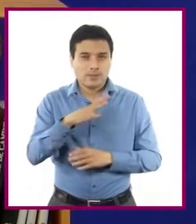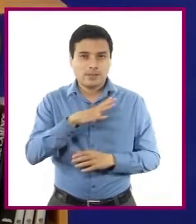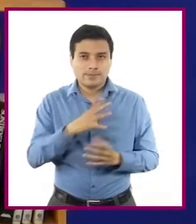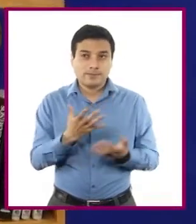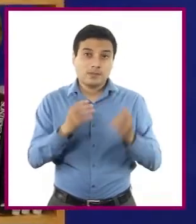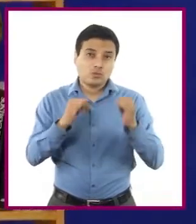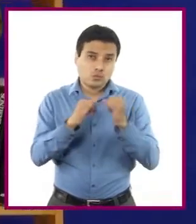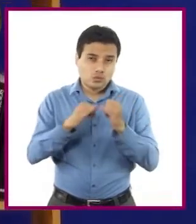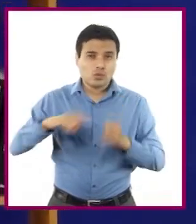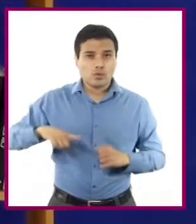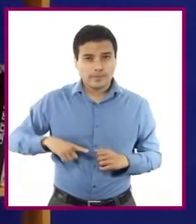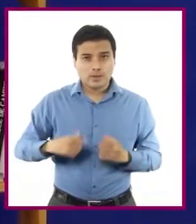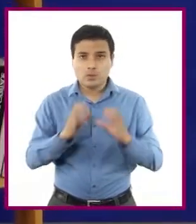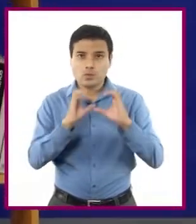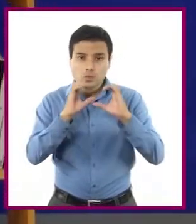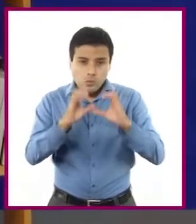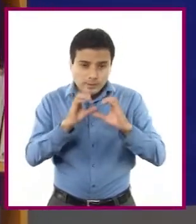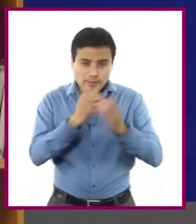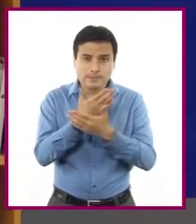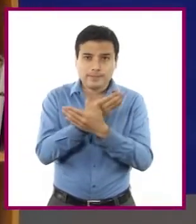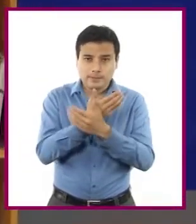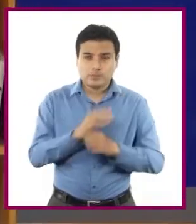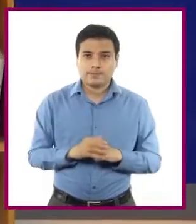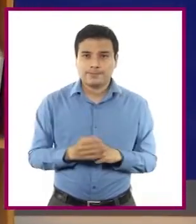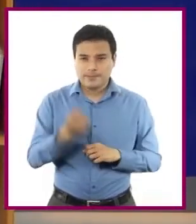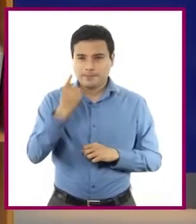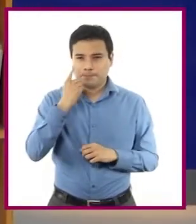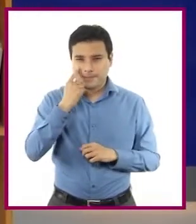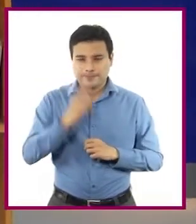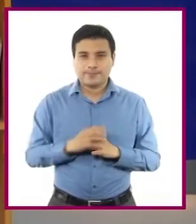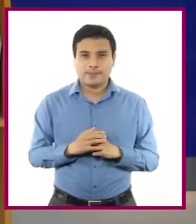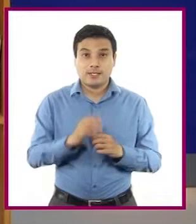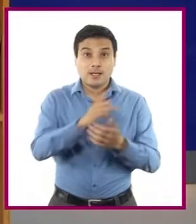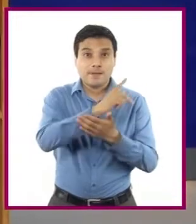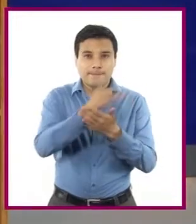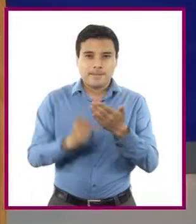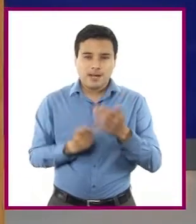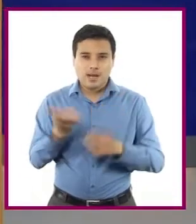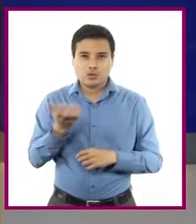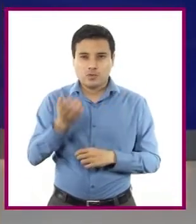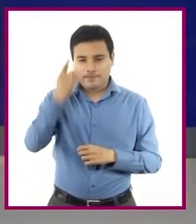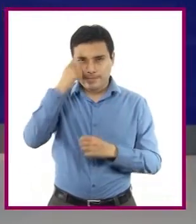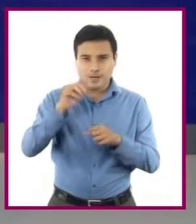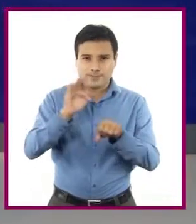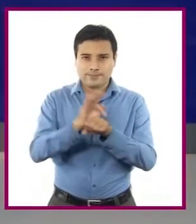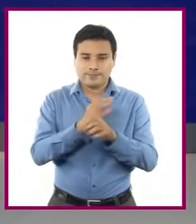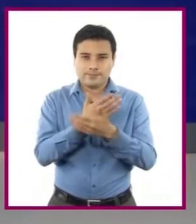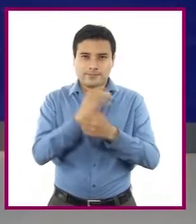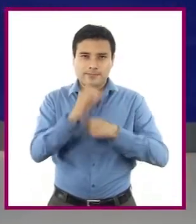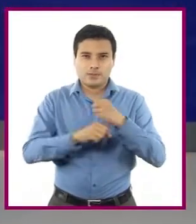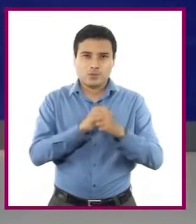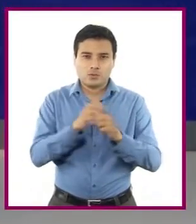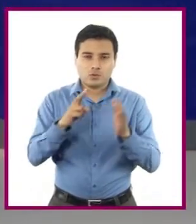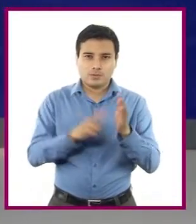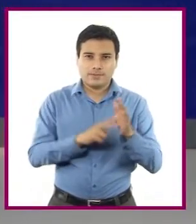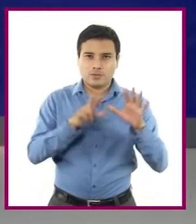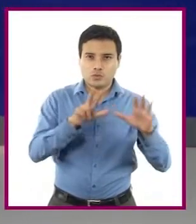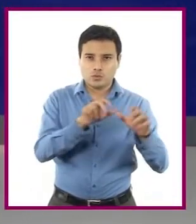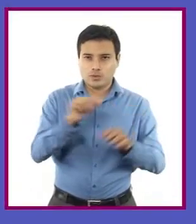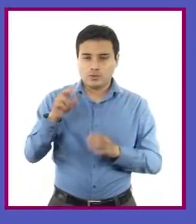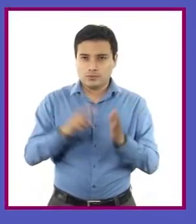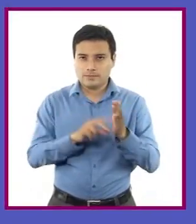mariposa monarca. Veamos lo que afirma el Plan de Acción para la Mariposa Monarca 2018-2024.